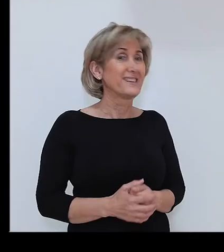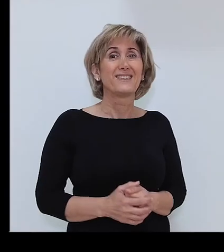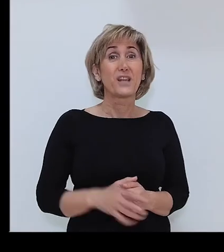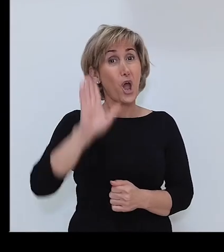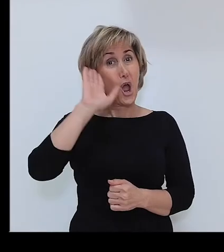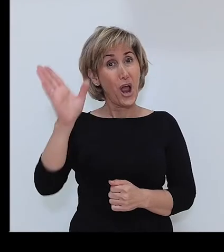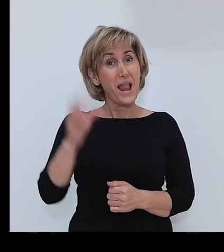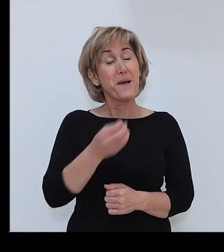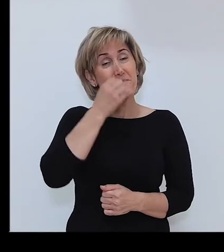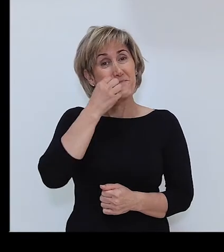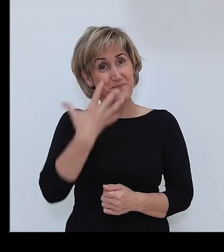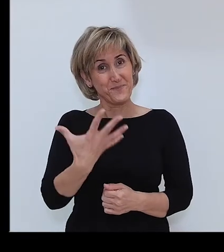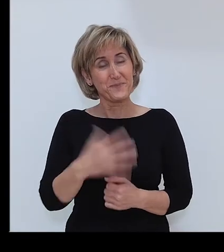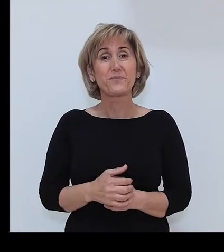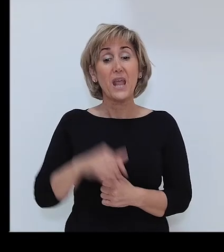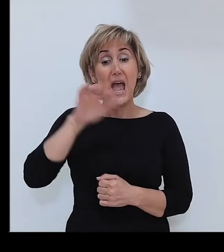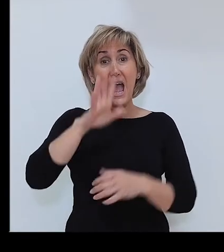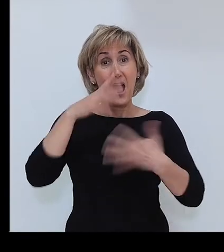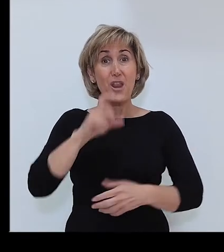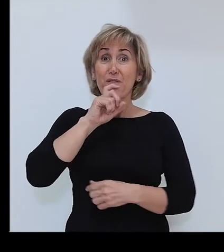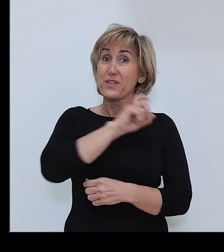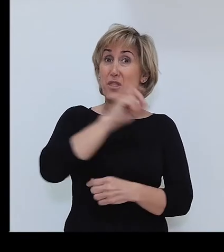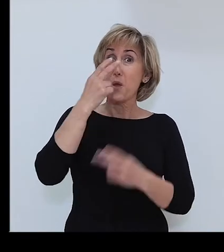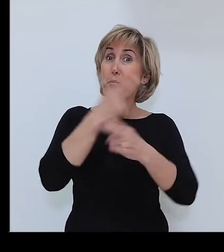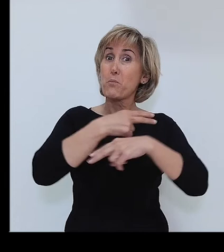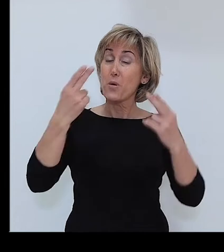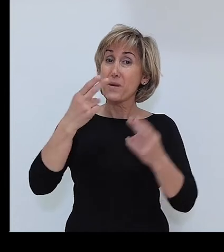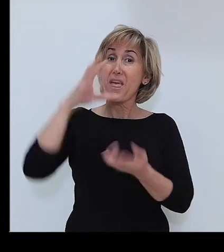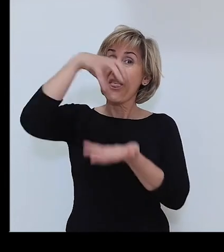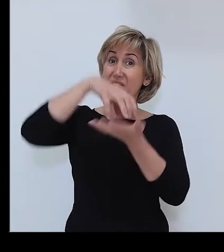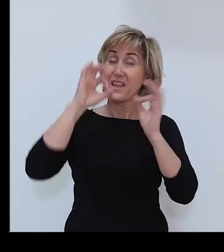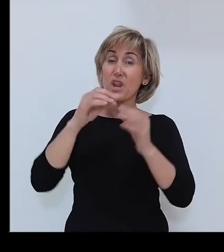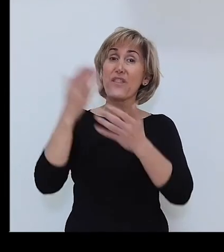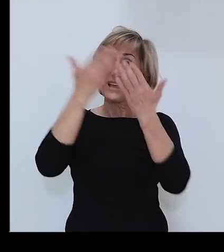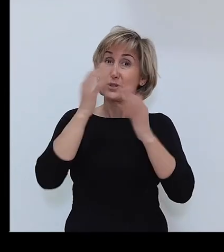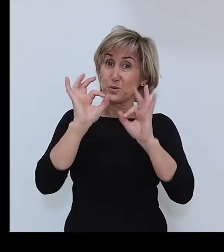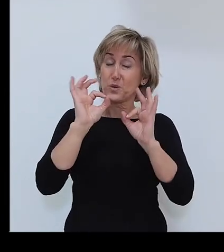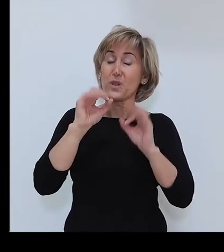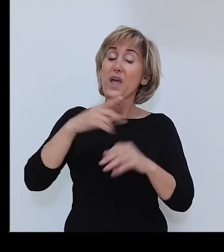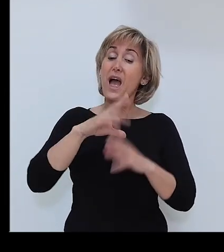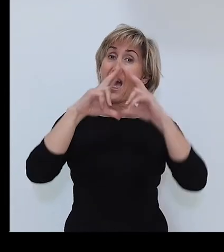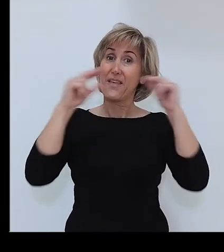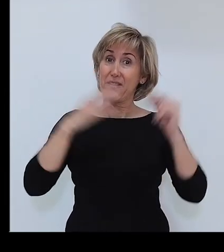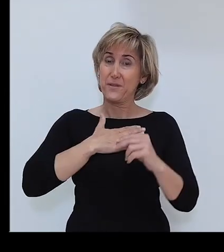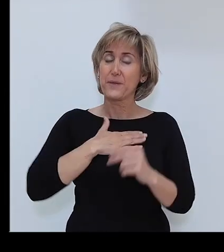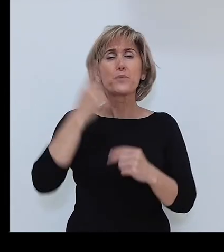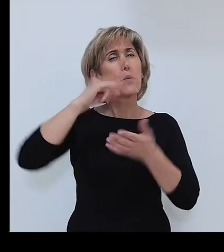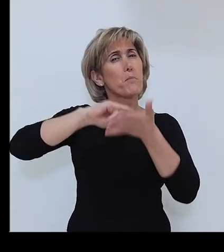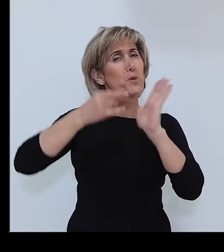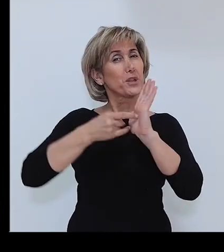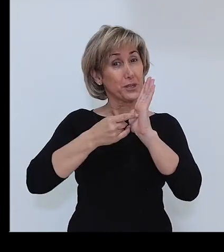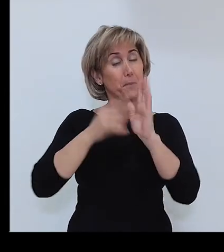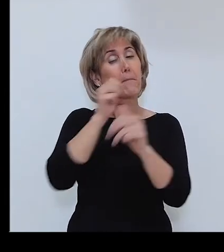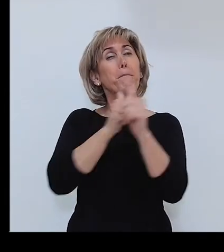Muy buenas, nos encontramos en Fundación Pública Centro de Estudios Andaluces con un proyecto que tenemos que se llama